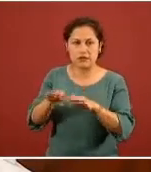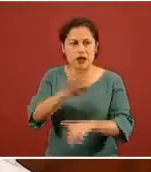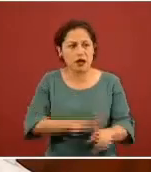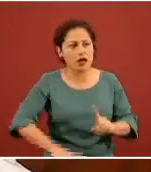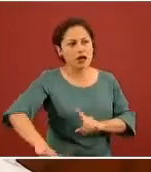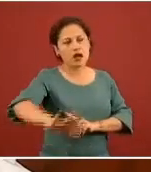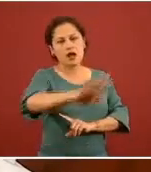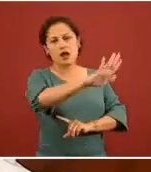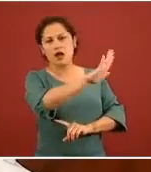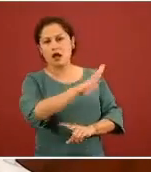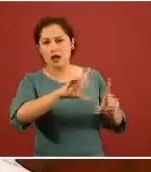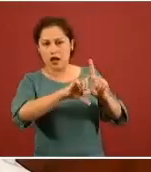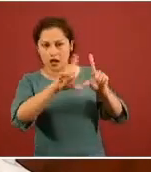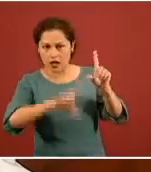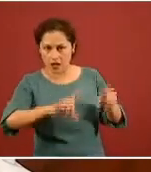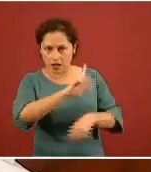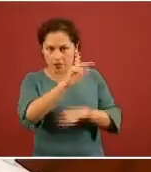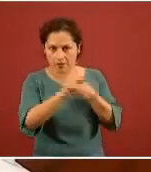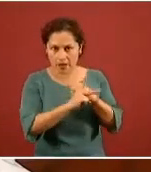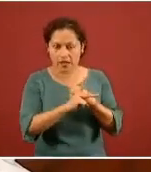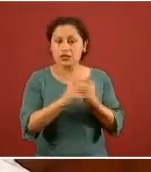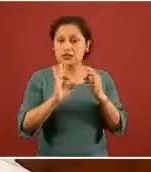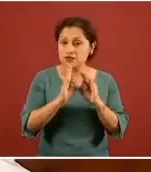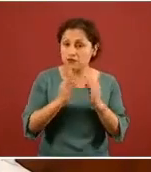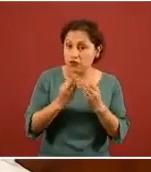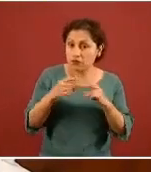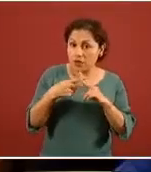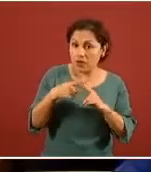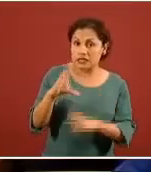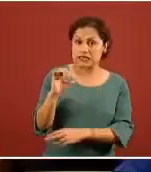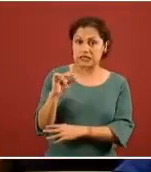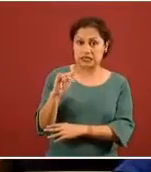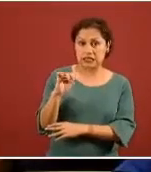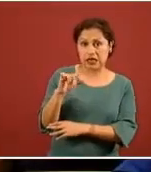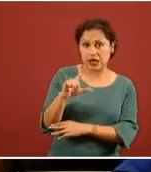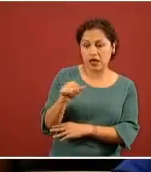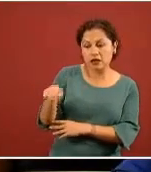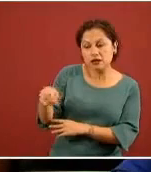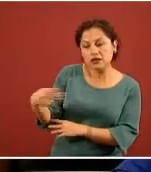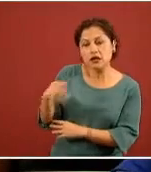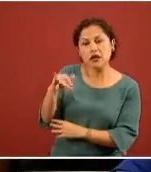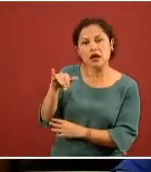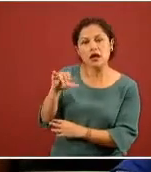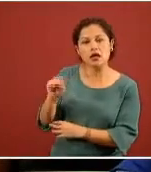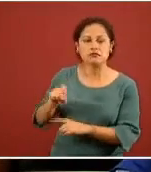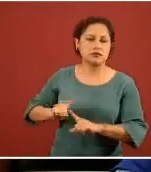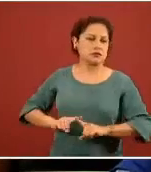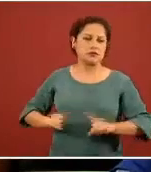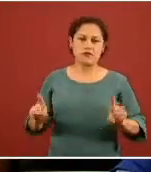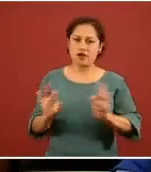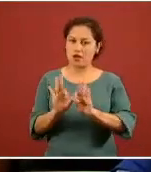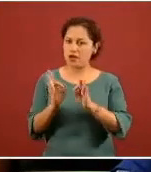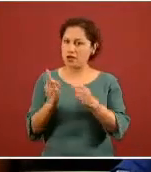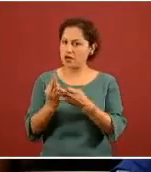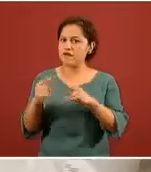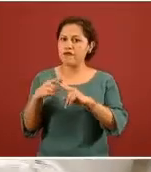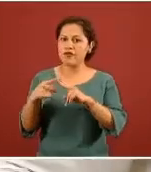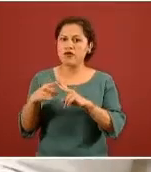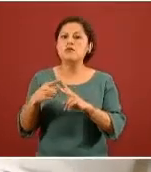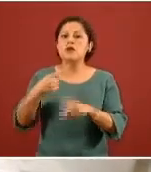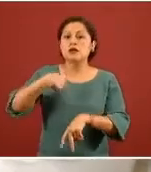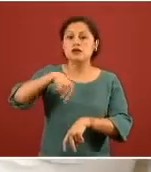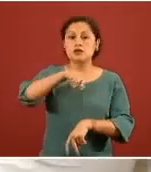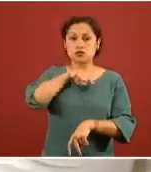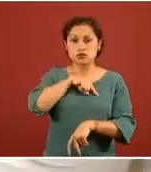vigilancia epidemiológica que tenemos para la población general. Esto es así porque son sujetos de alto riesgo y son